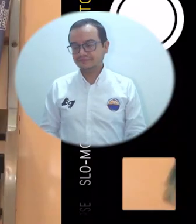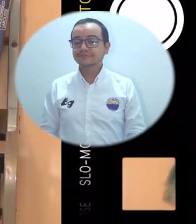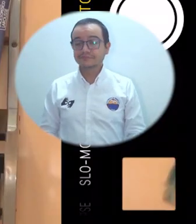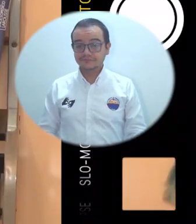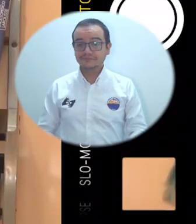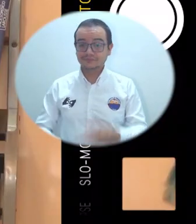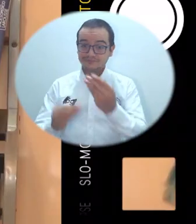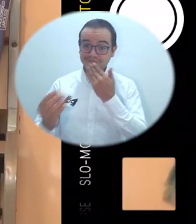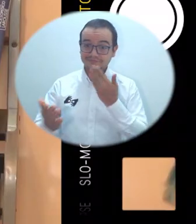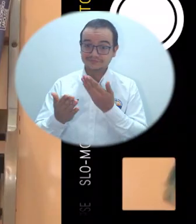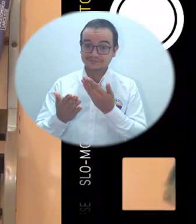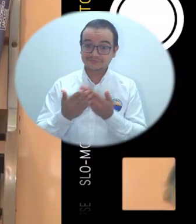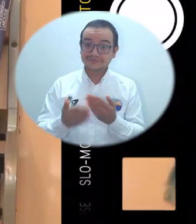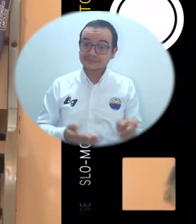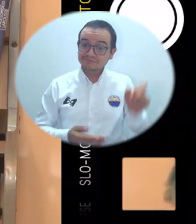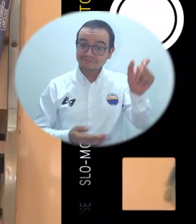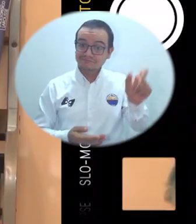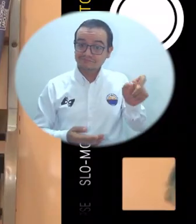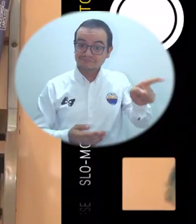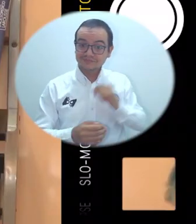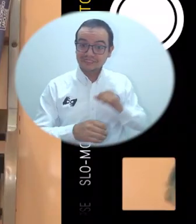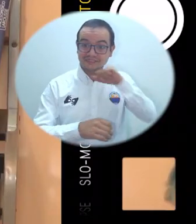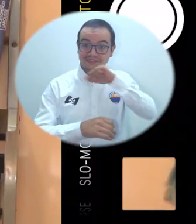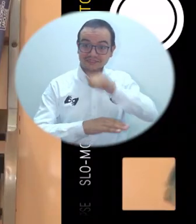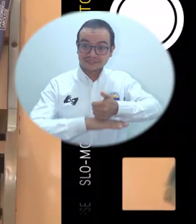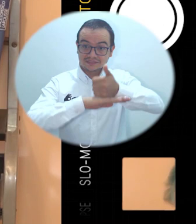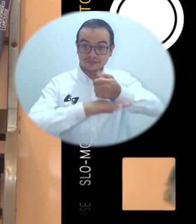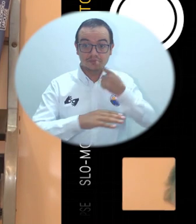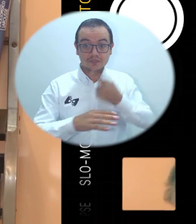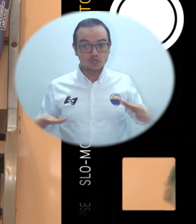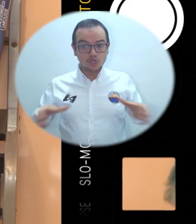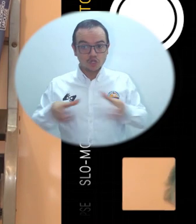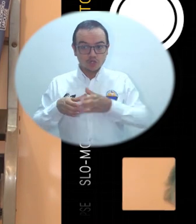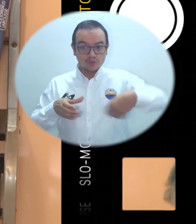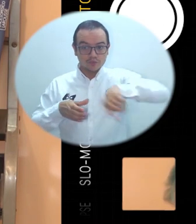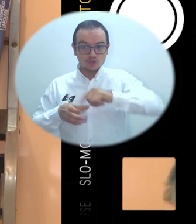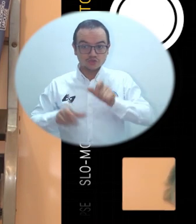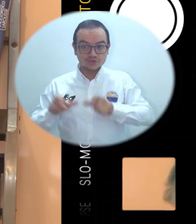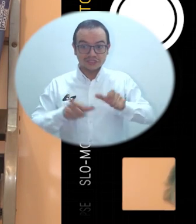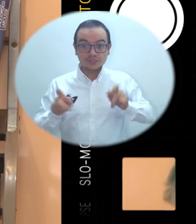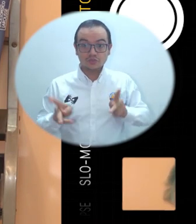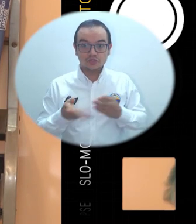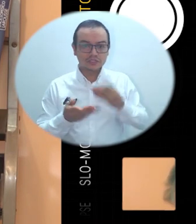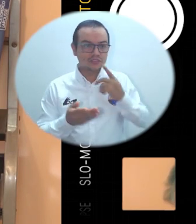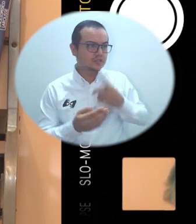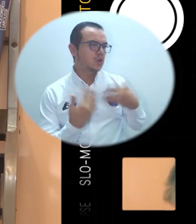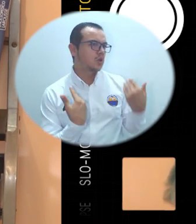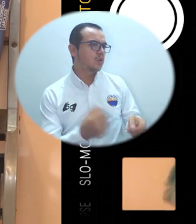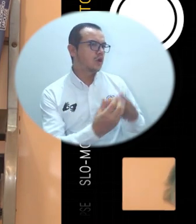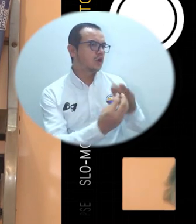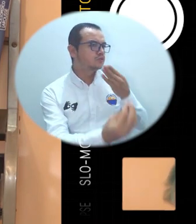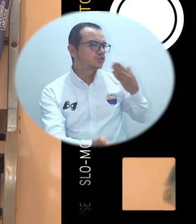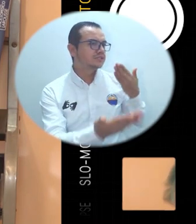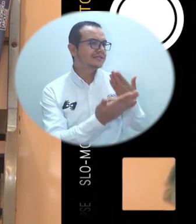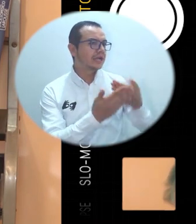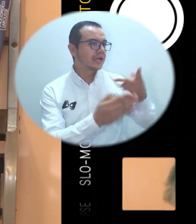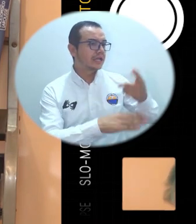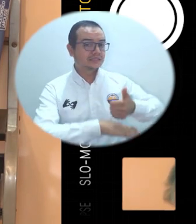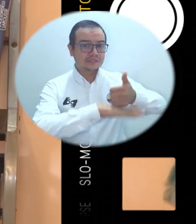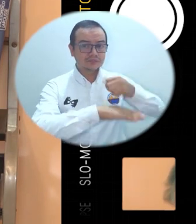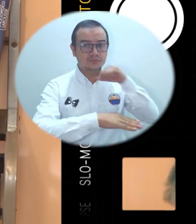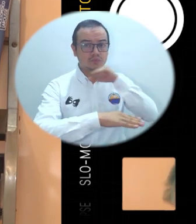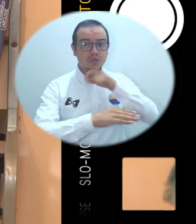Agradecidos por una impecable gestión del rector, la comunidad estudiantil de Unimagdalena exaltó el alivio económico aprobado por el Consejo